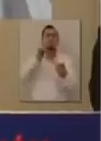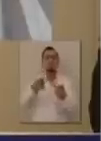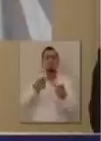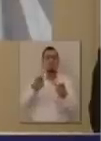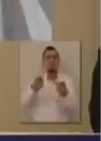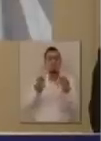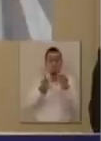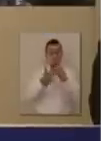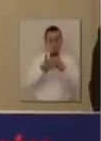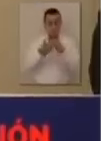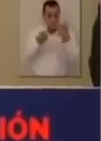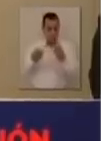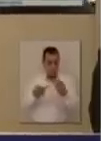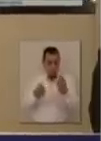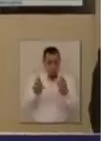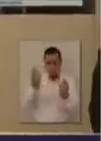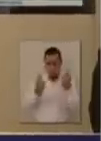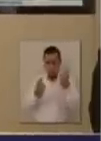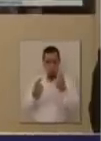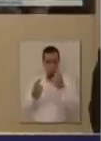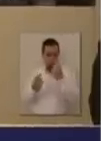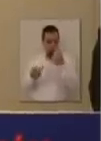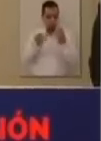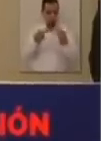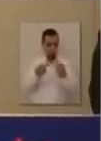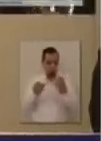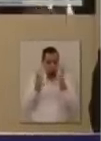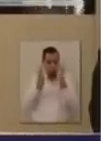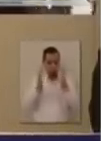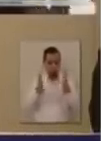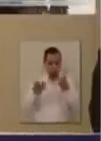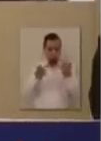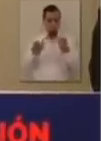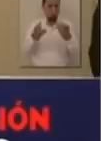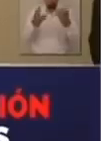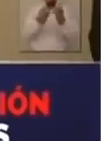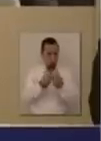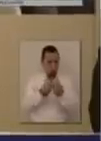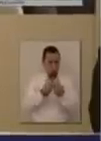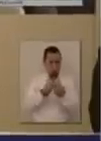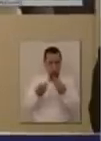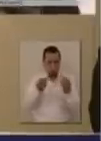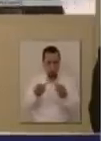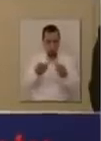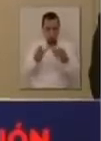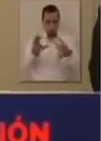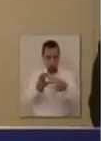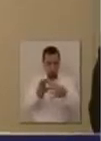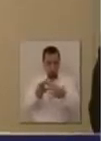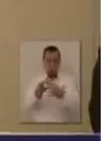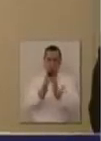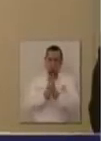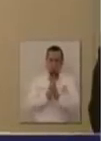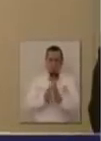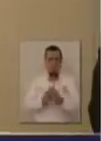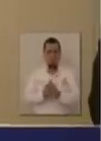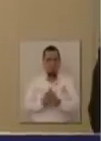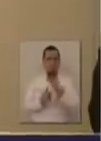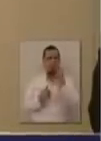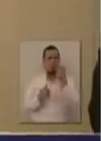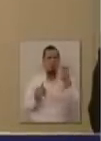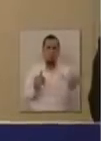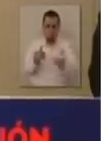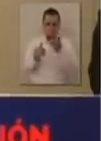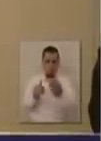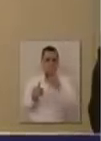ven incluso algunos policías que éste desarrollan incluso un favor por favor porque